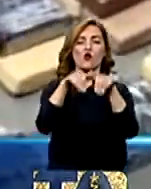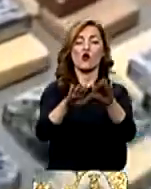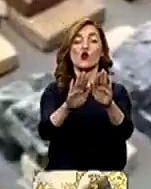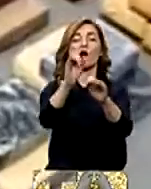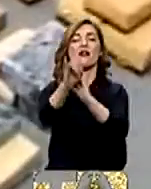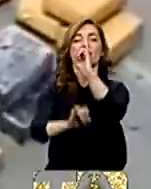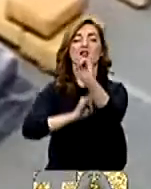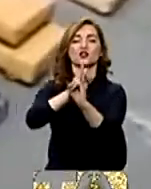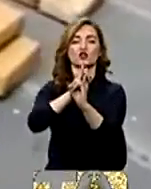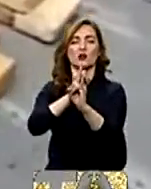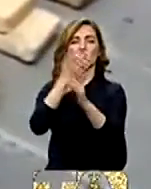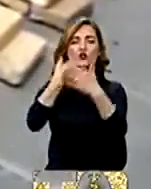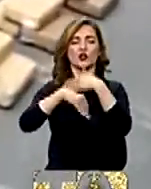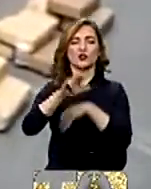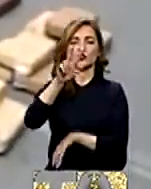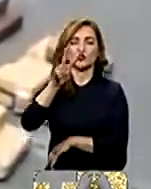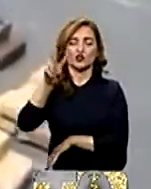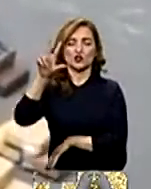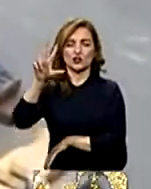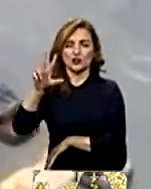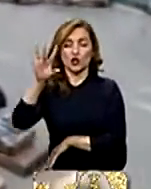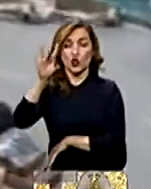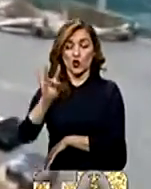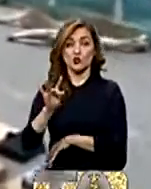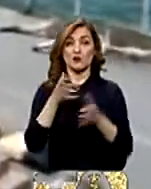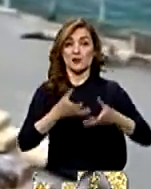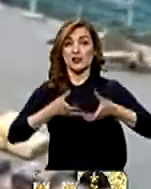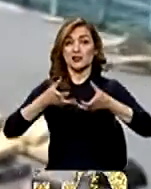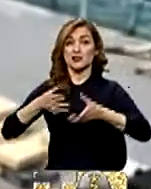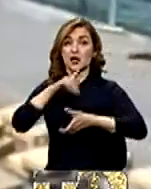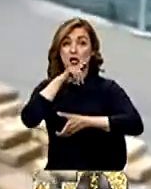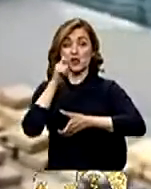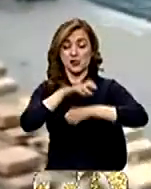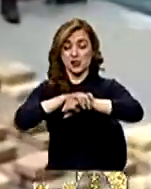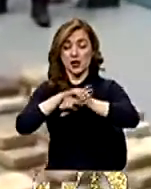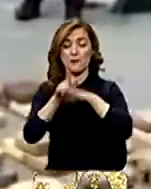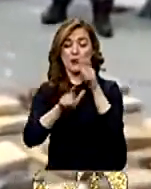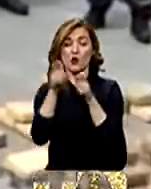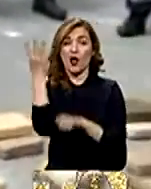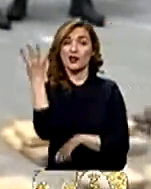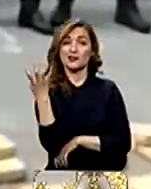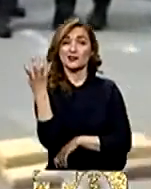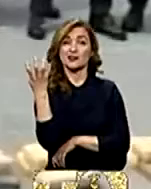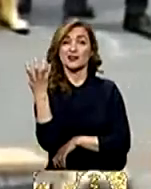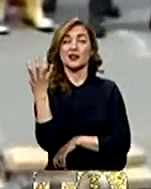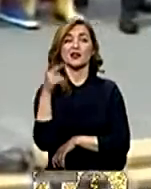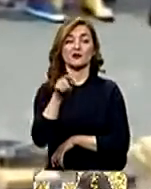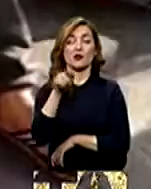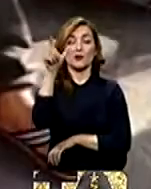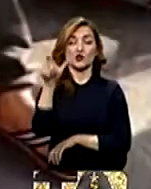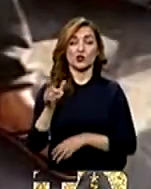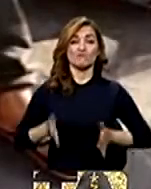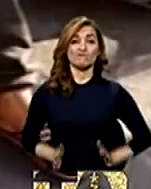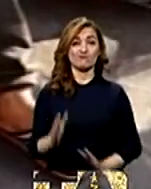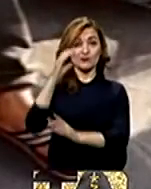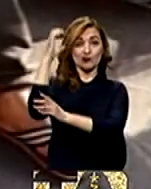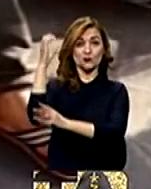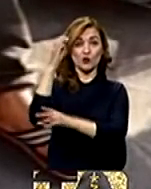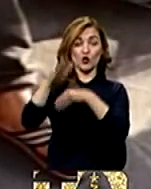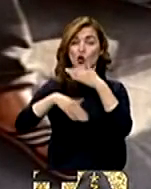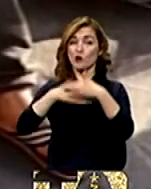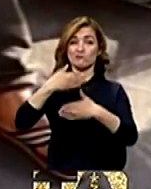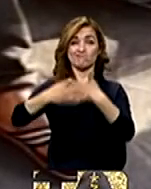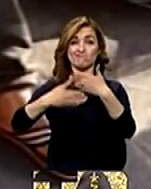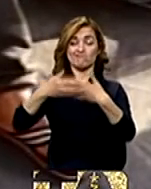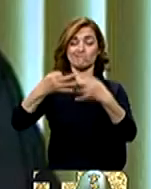Incautaron 238 paquetes de sustancias sujetas a fiscalización y aprehendieron a otros 14 tripulantes, entre ellos un colombiano. Todos ya fueron procesados.